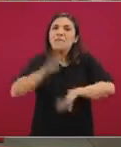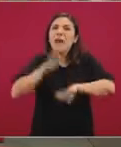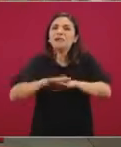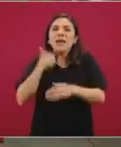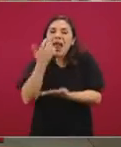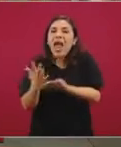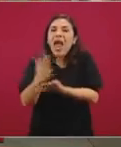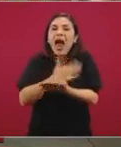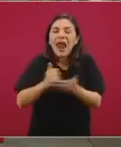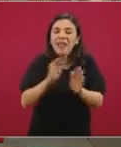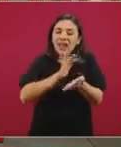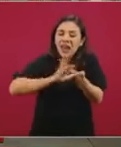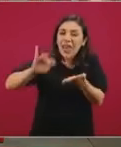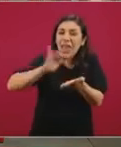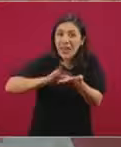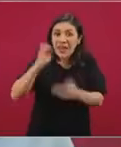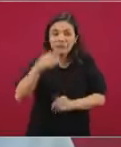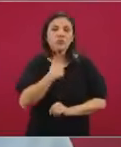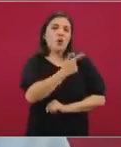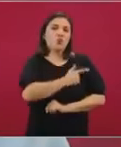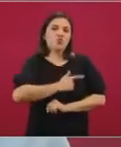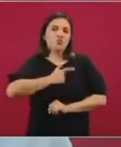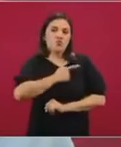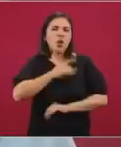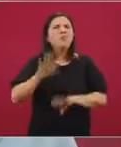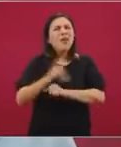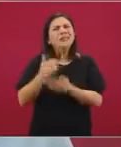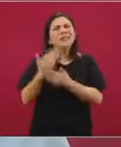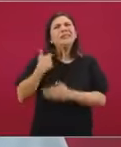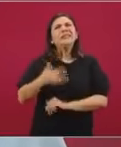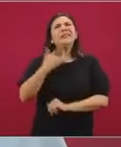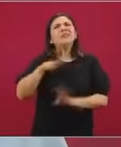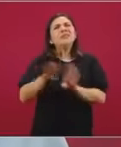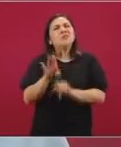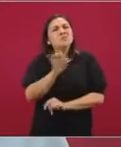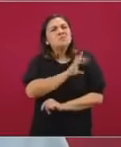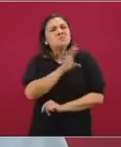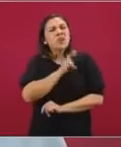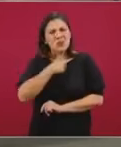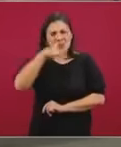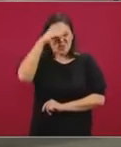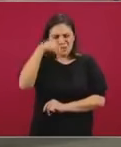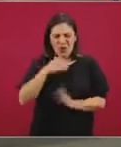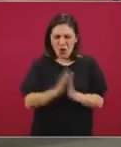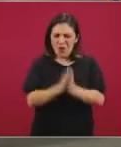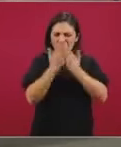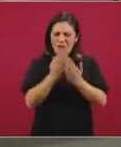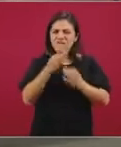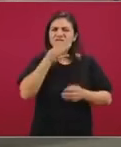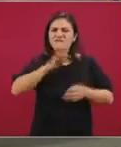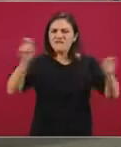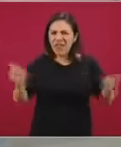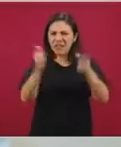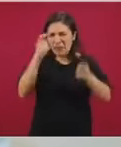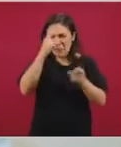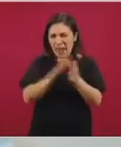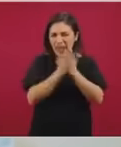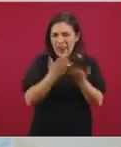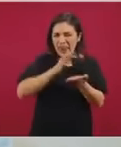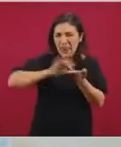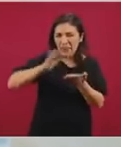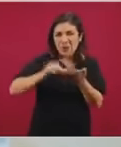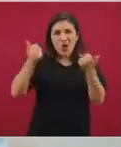todas maneras teníamos cierto temor de decir, vamos a hacer un festival de literatura infantil y juvenil desde